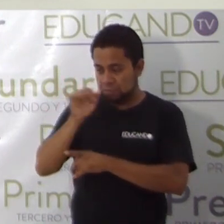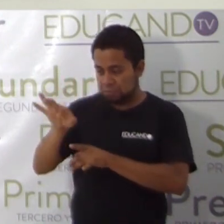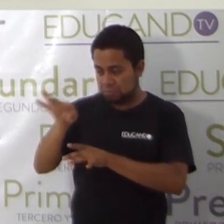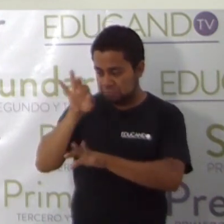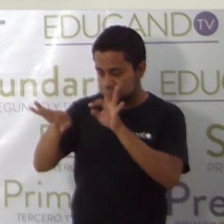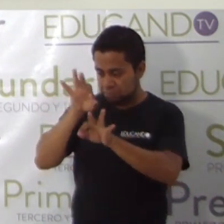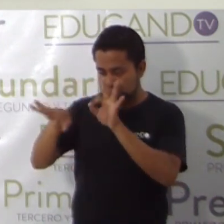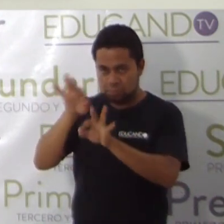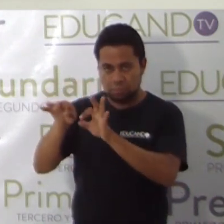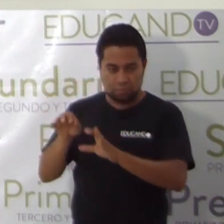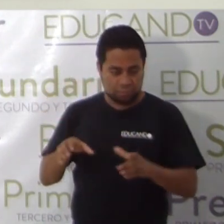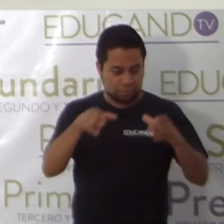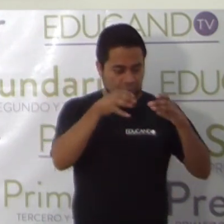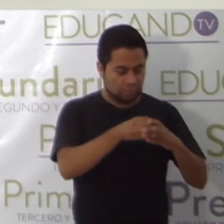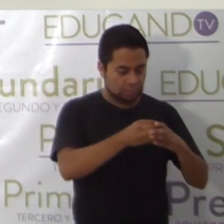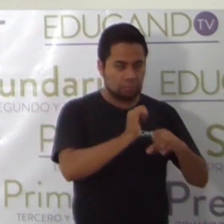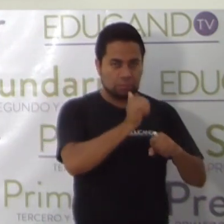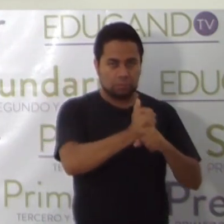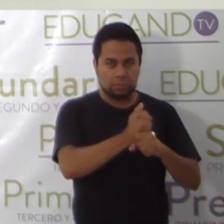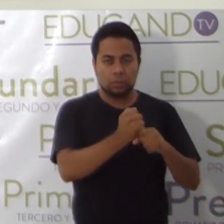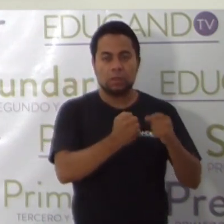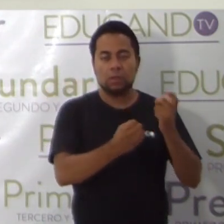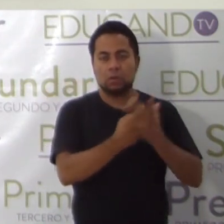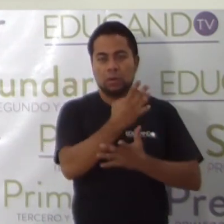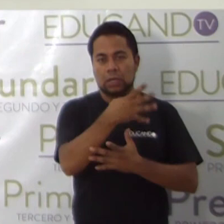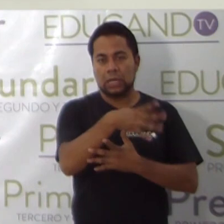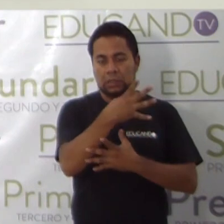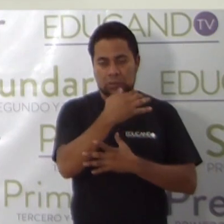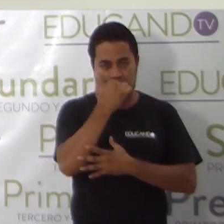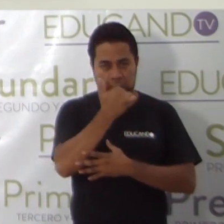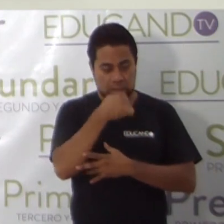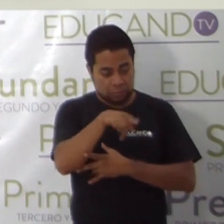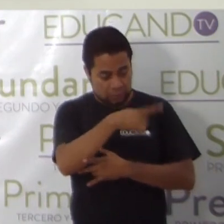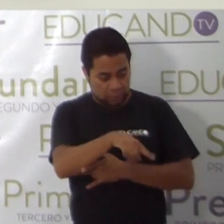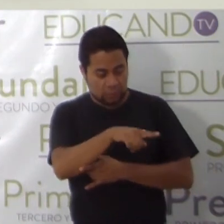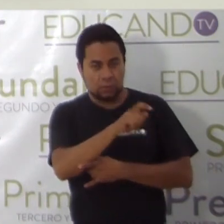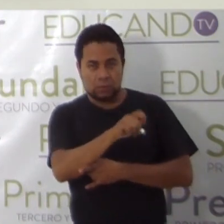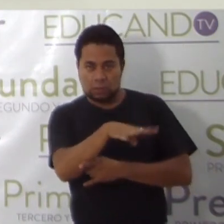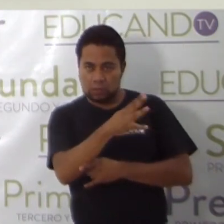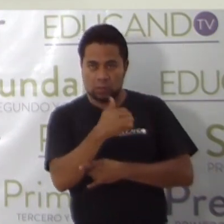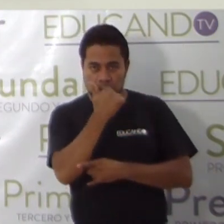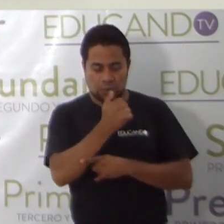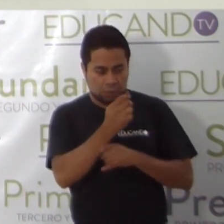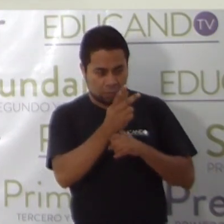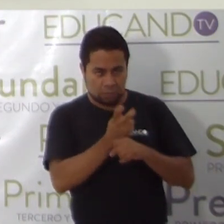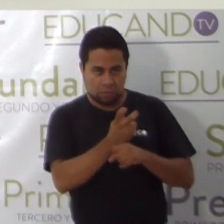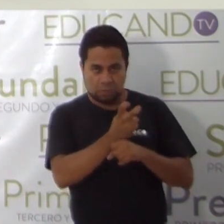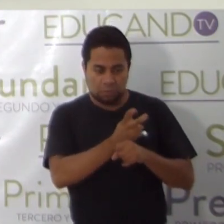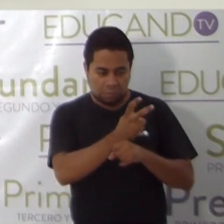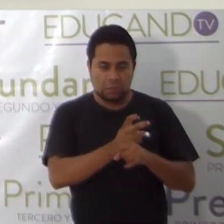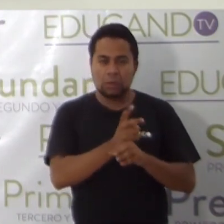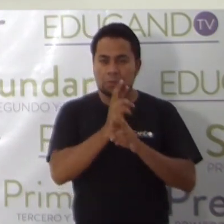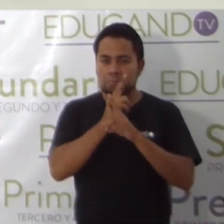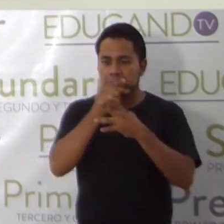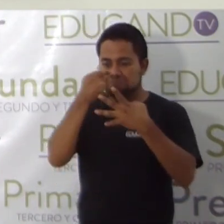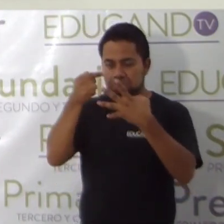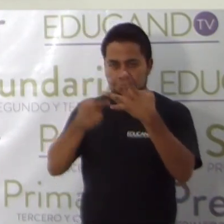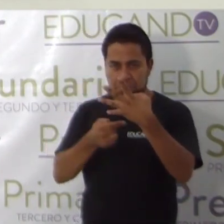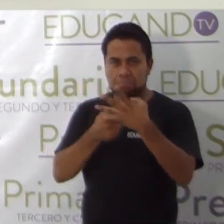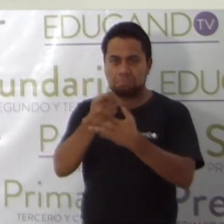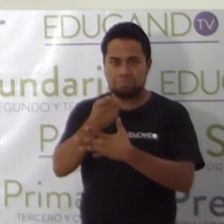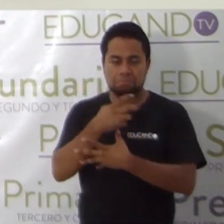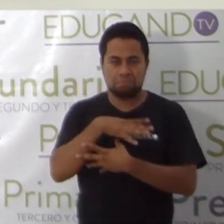una muestra de 14 alumnos, ¿sí? Entonces, de esa muestra, los resultados fueron estos. Estos son